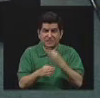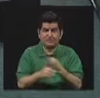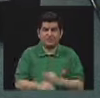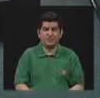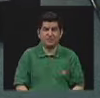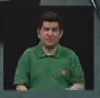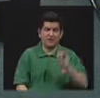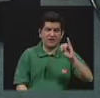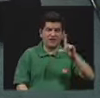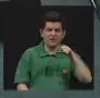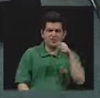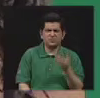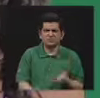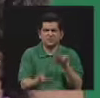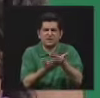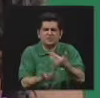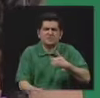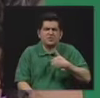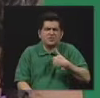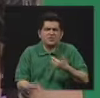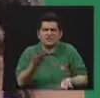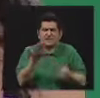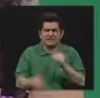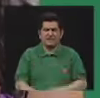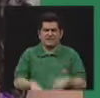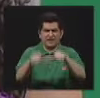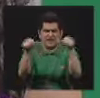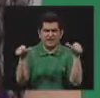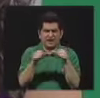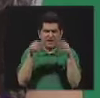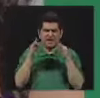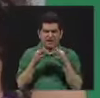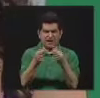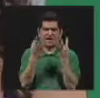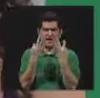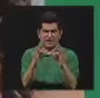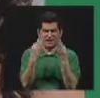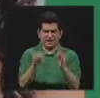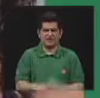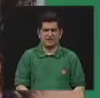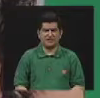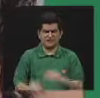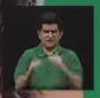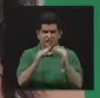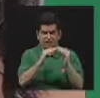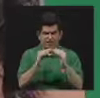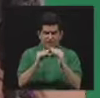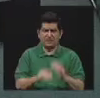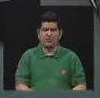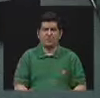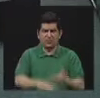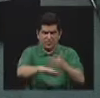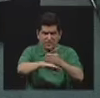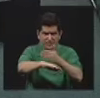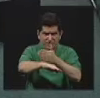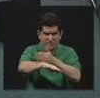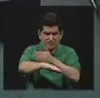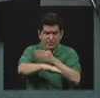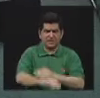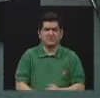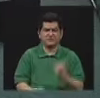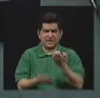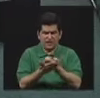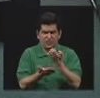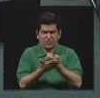Ivette, ¿cuál es una propuesta que tengan ustedes también desde el sector turismo para tratar de sacar esa economía y este modelo también adelante, ¿verdad?